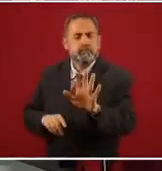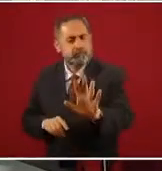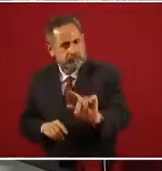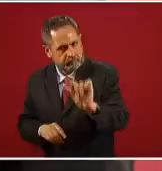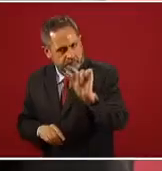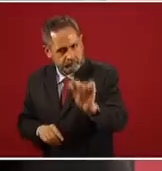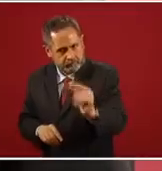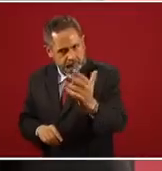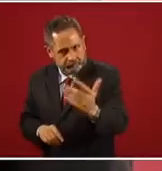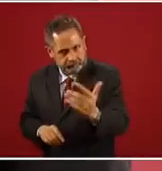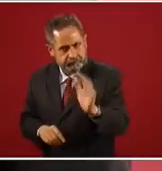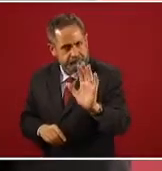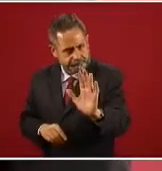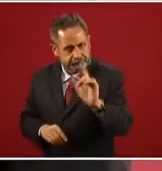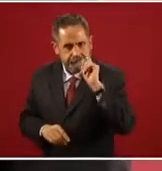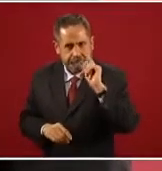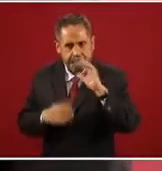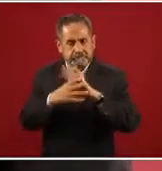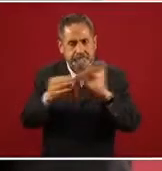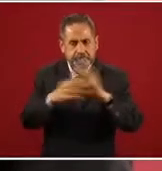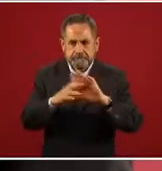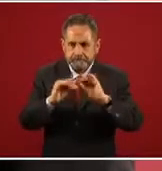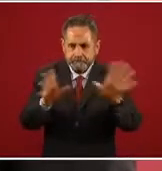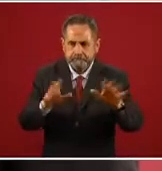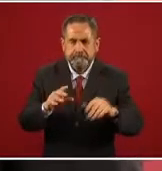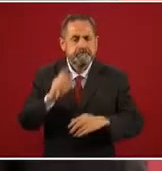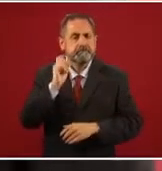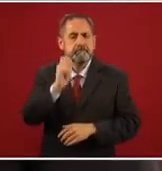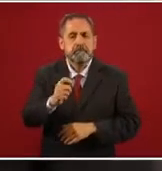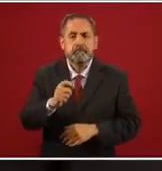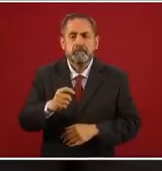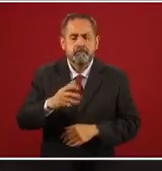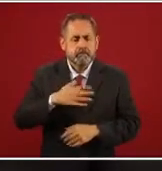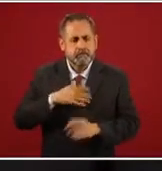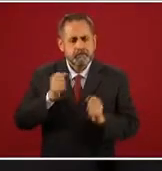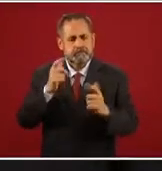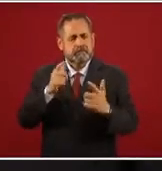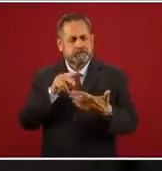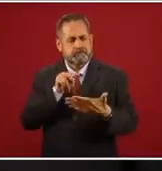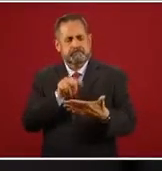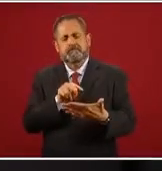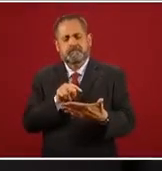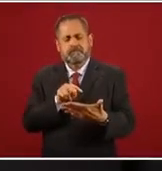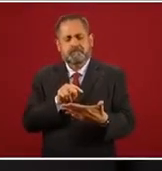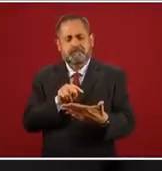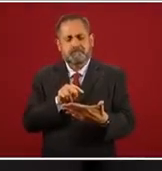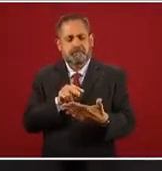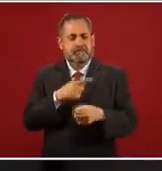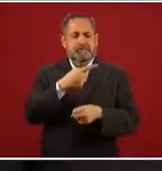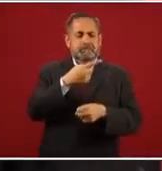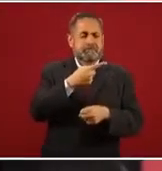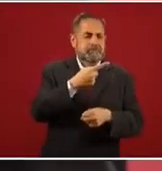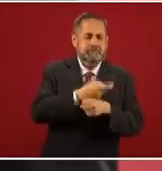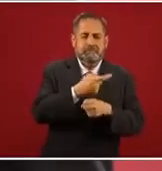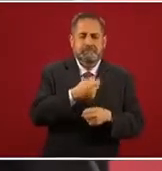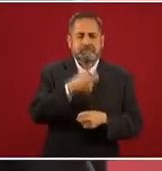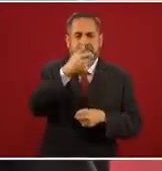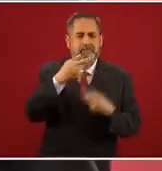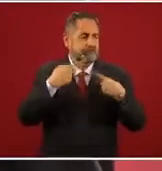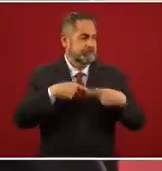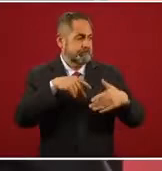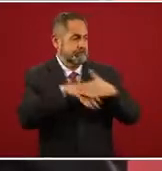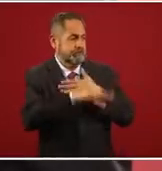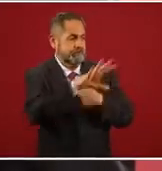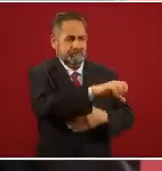termino. Lo que pasa es que quiero decirte que me llamó la atención eso, ¿no? El primer preso político de